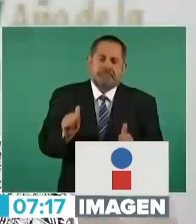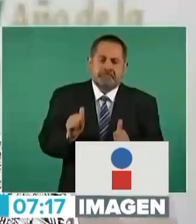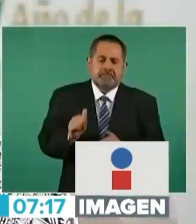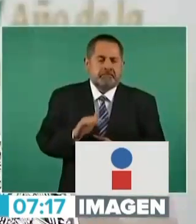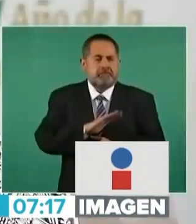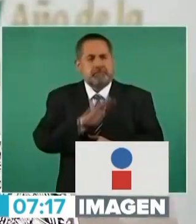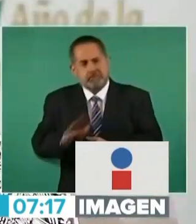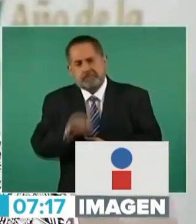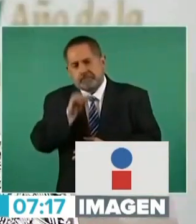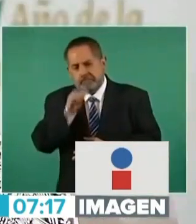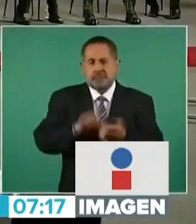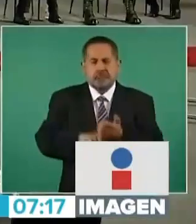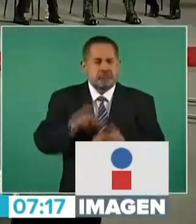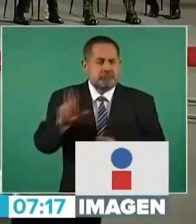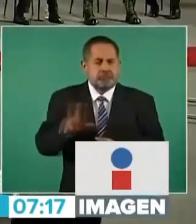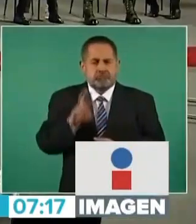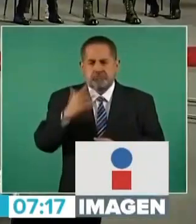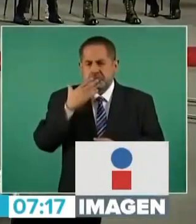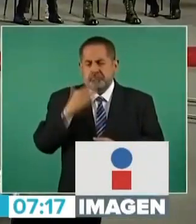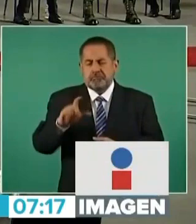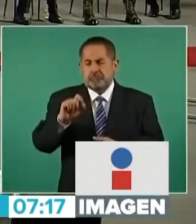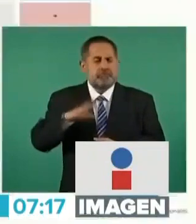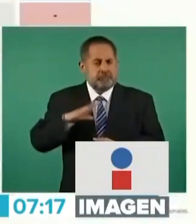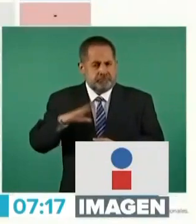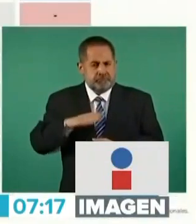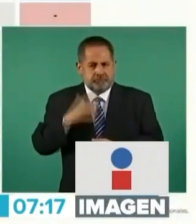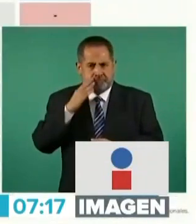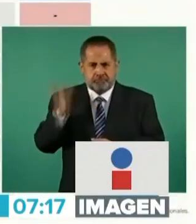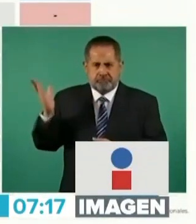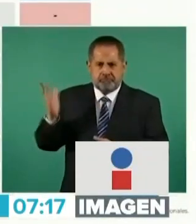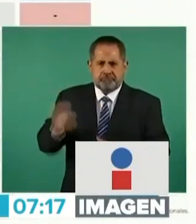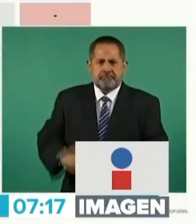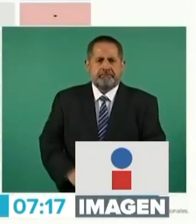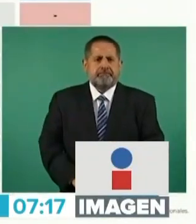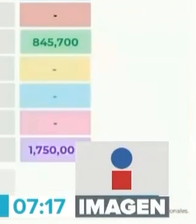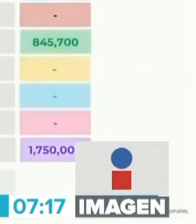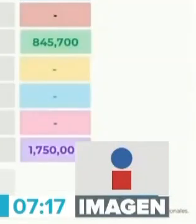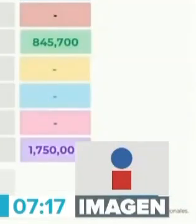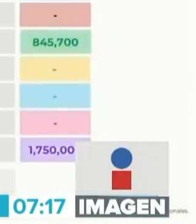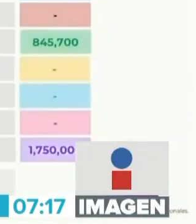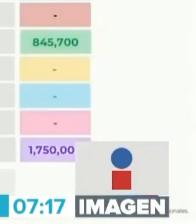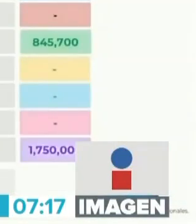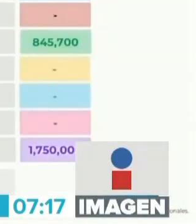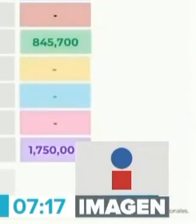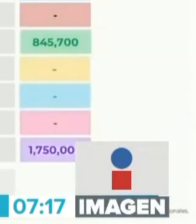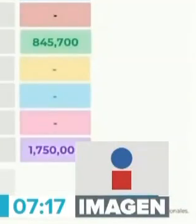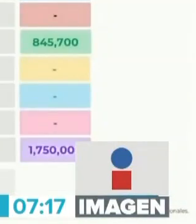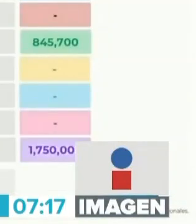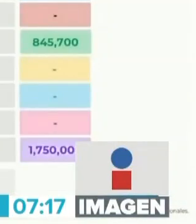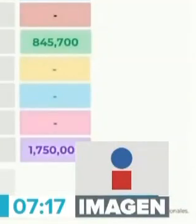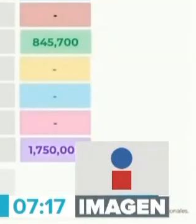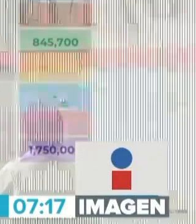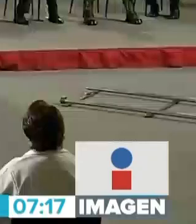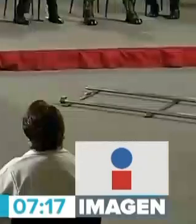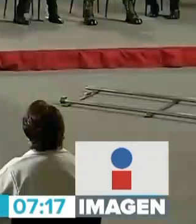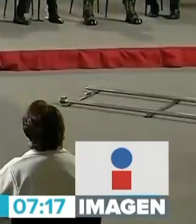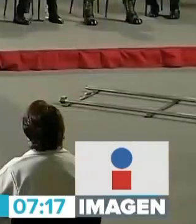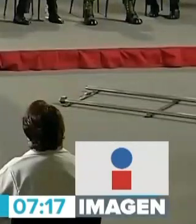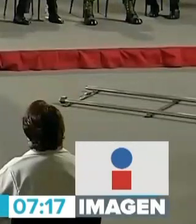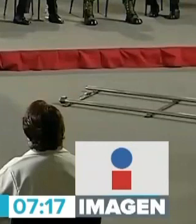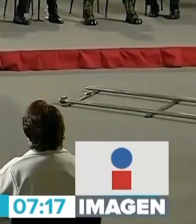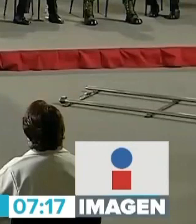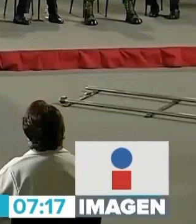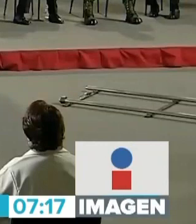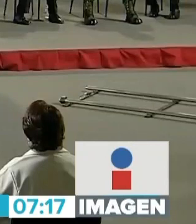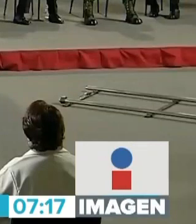bucks arriba aeropuerto internacional rival aeropuerto internacional de toluca estas van a ser aplicadas ya se adelantaba en la